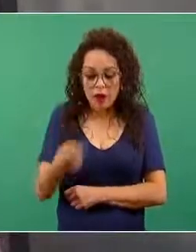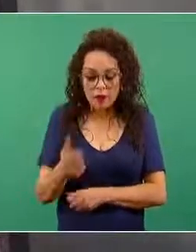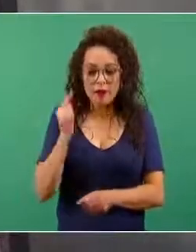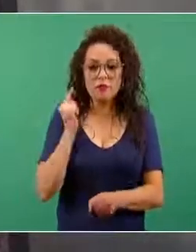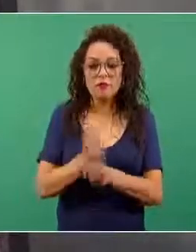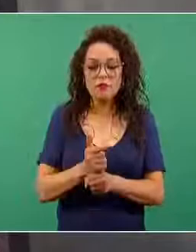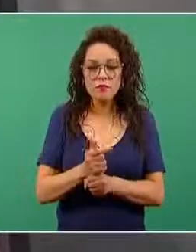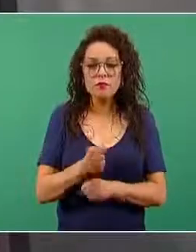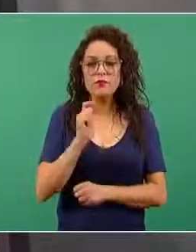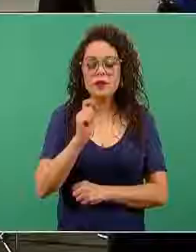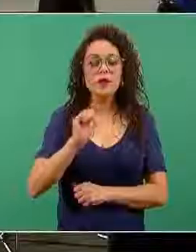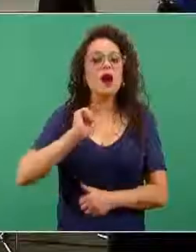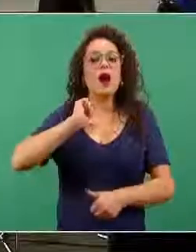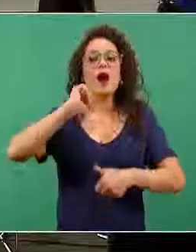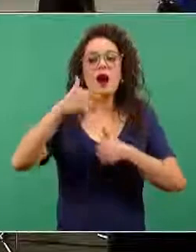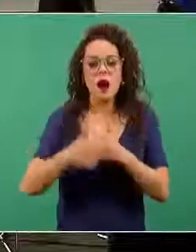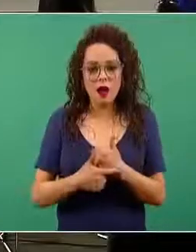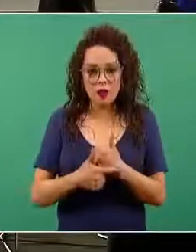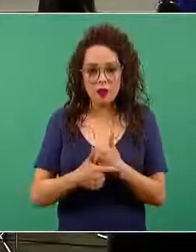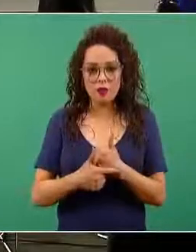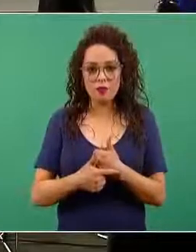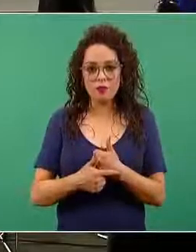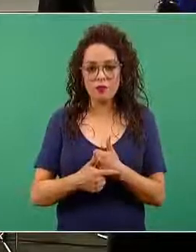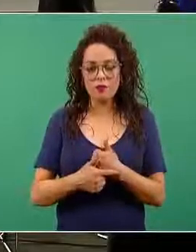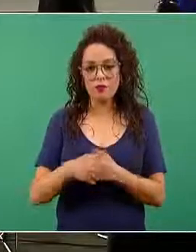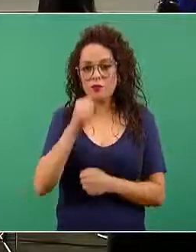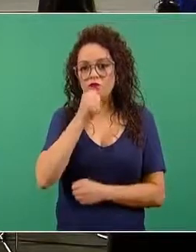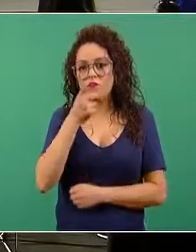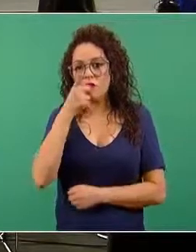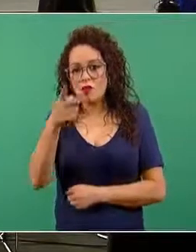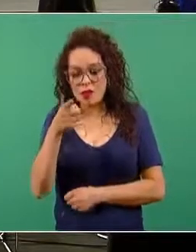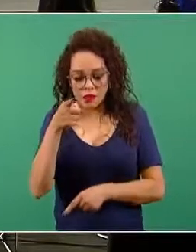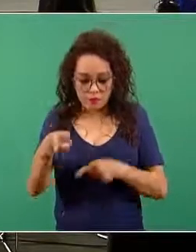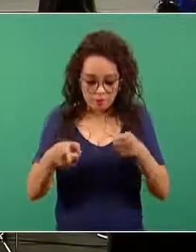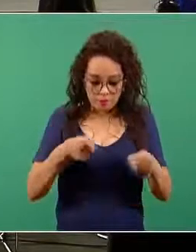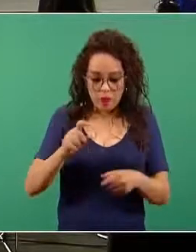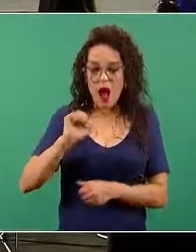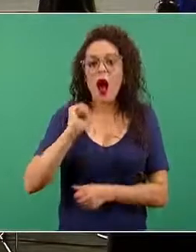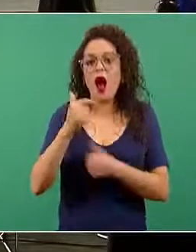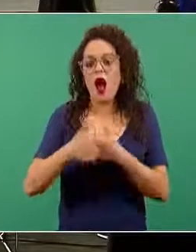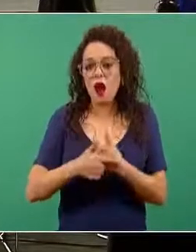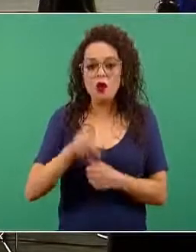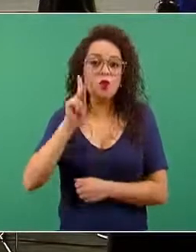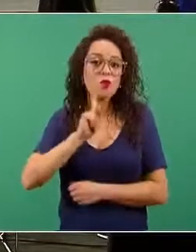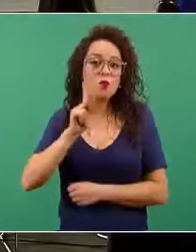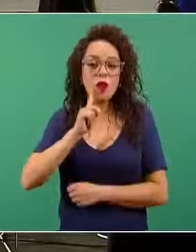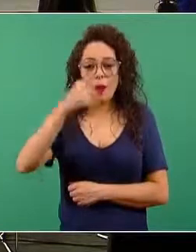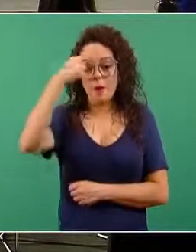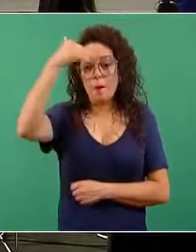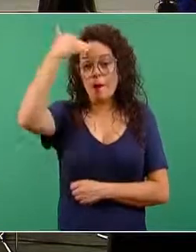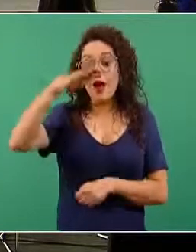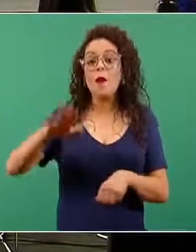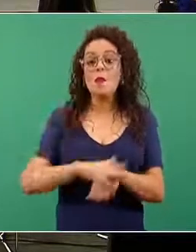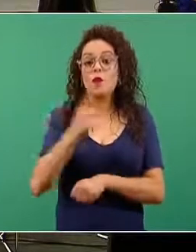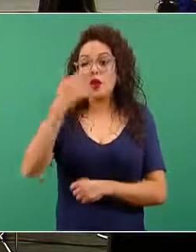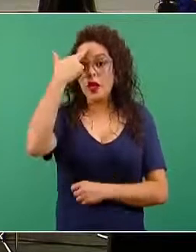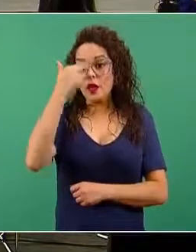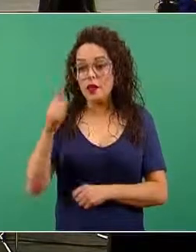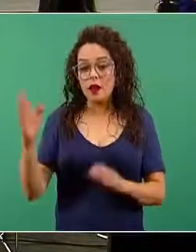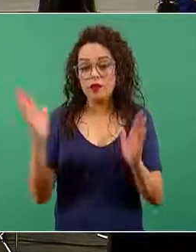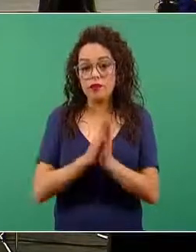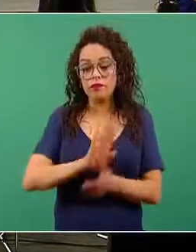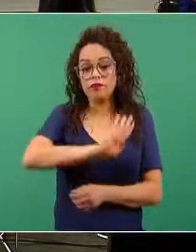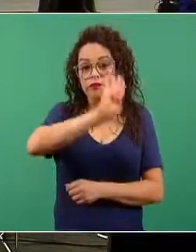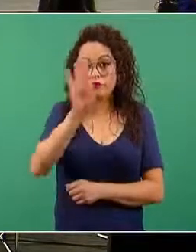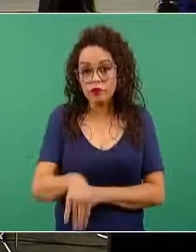algunas pistas, algunas señales de evidencia para esclarecer la posible causa de muerte de